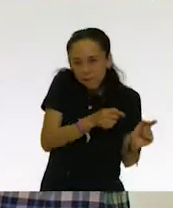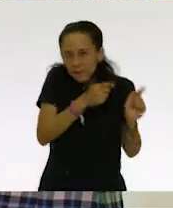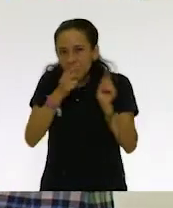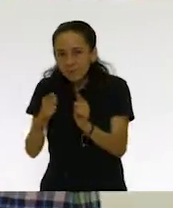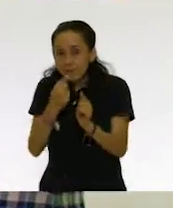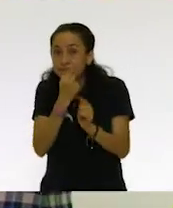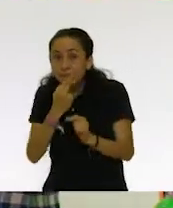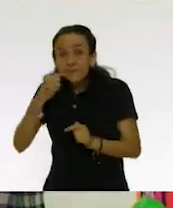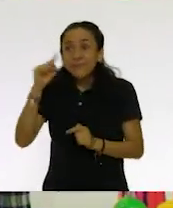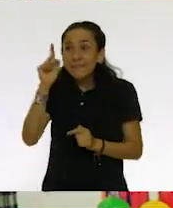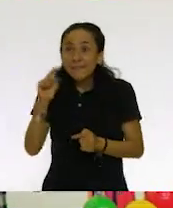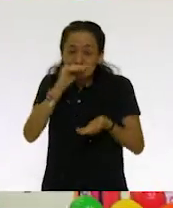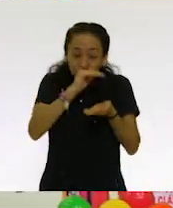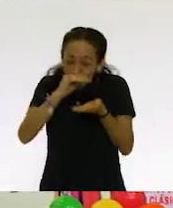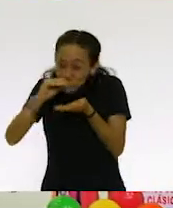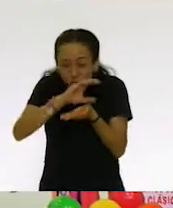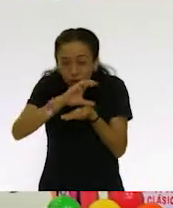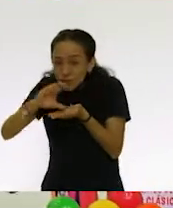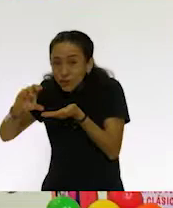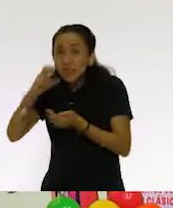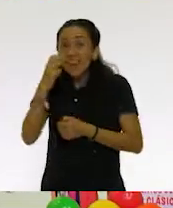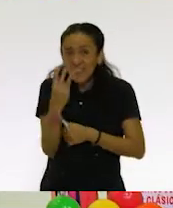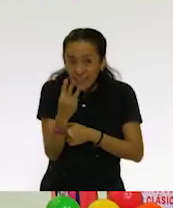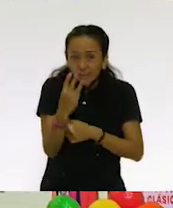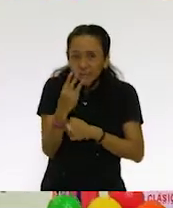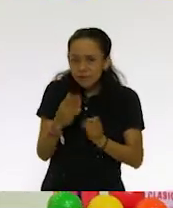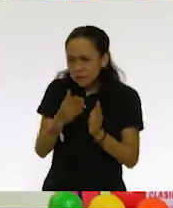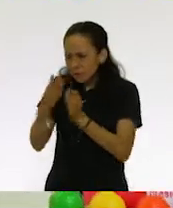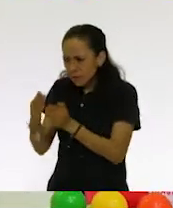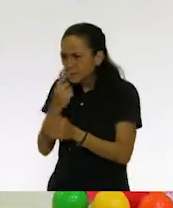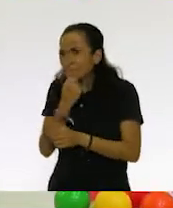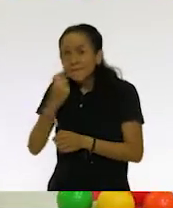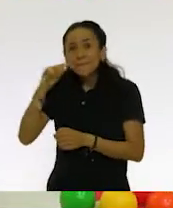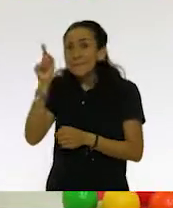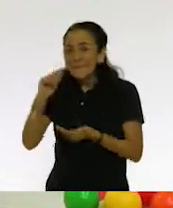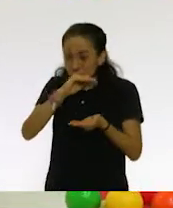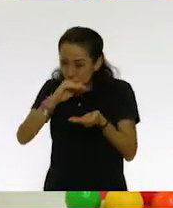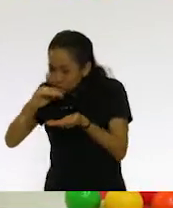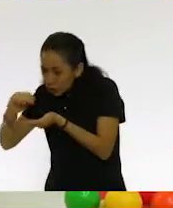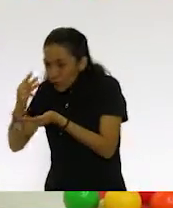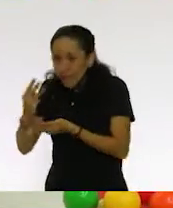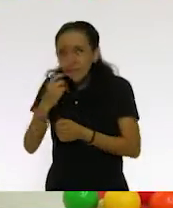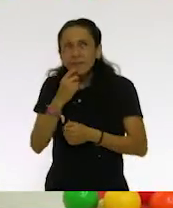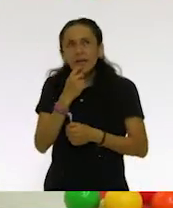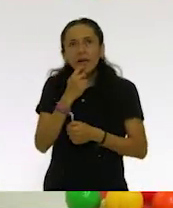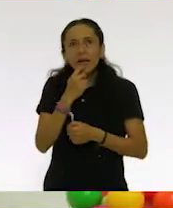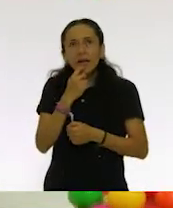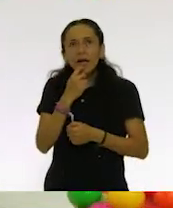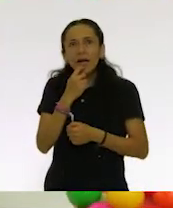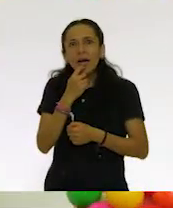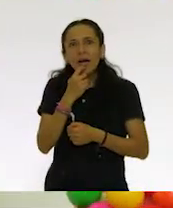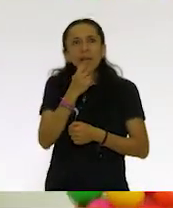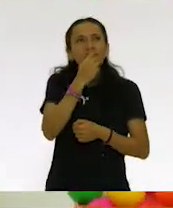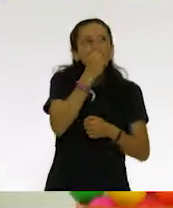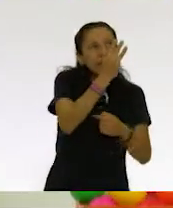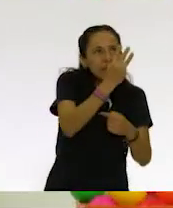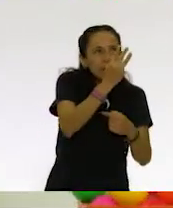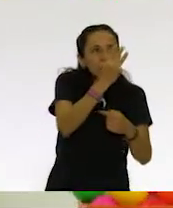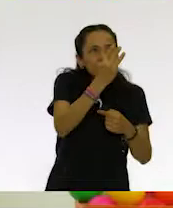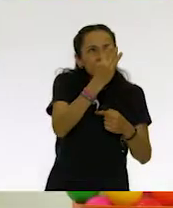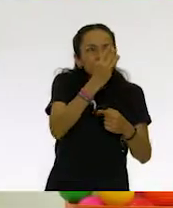hojaritas, y aquí hay otras tres hojaritas. Tres veces tres son nueve.